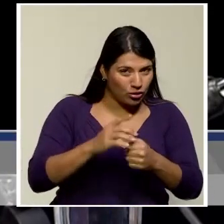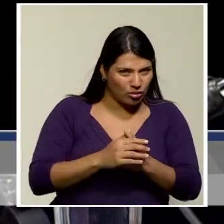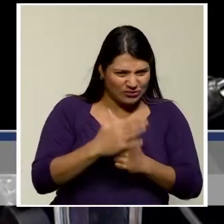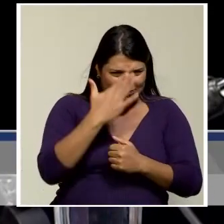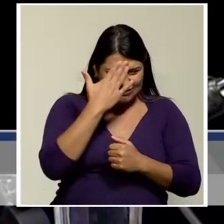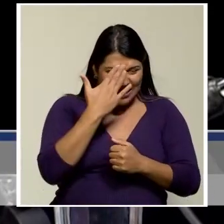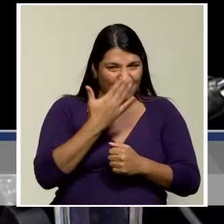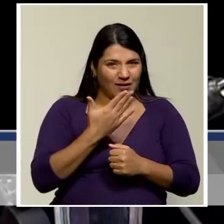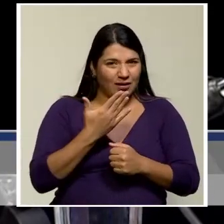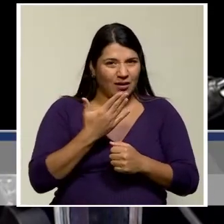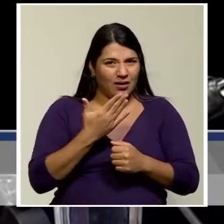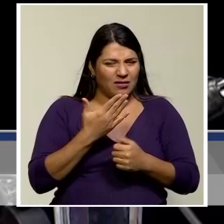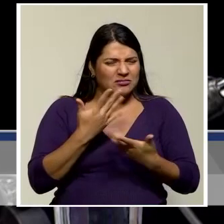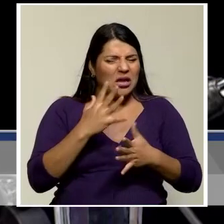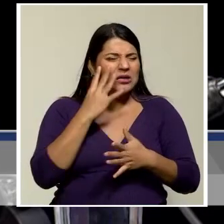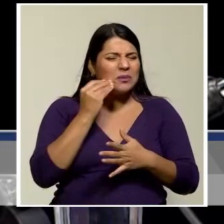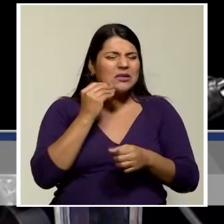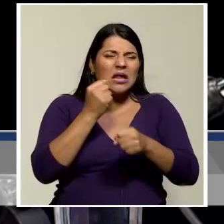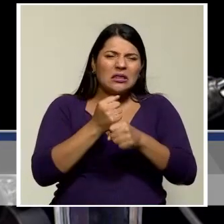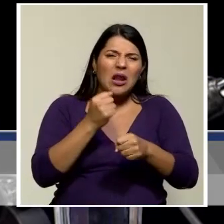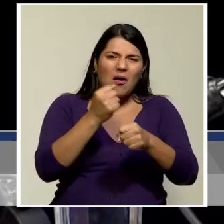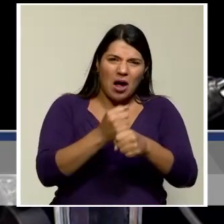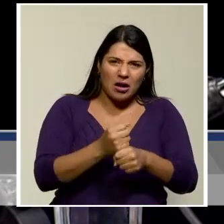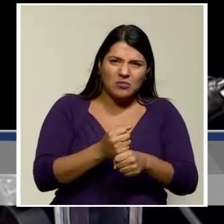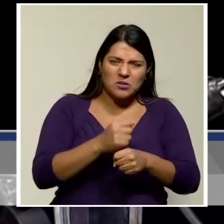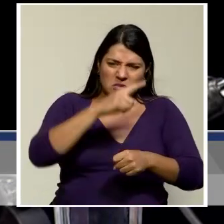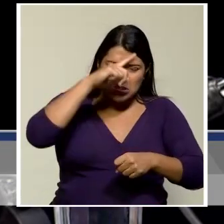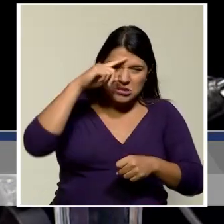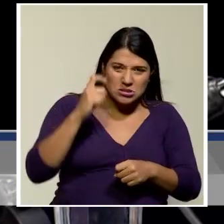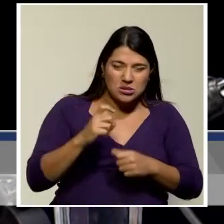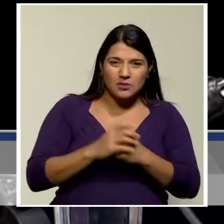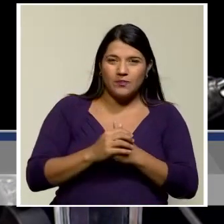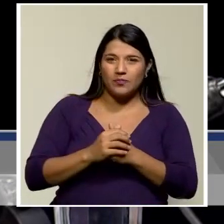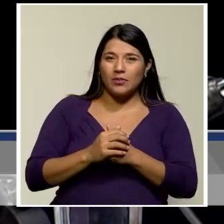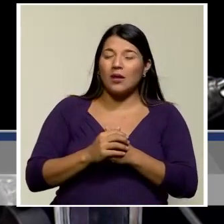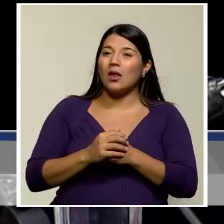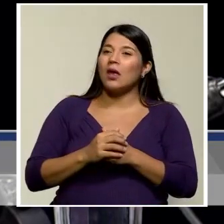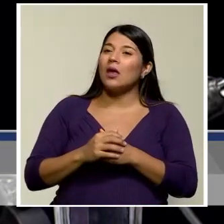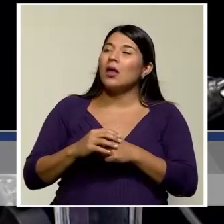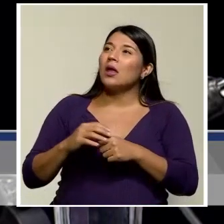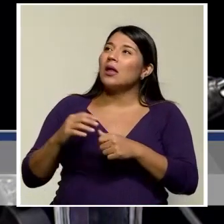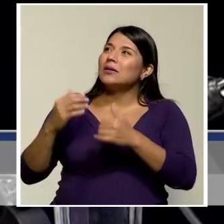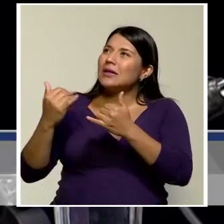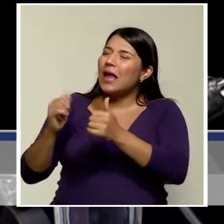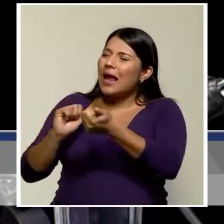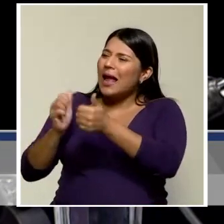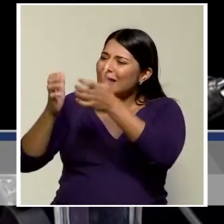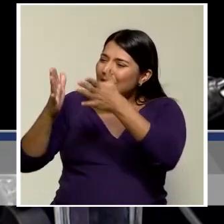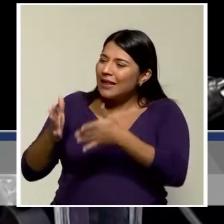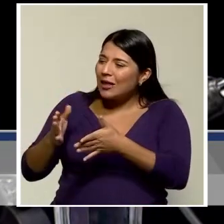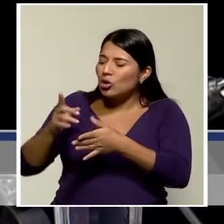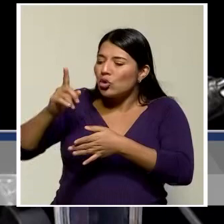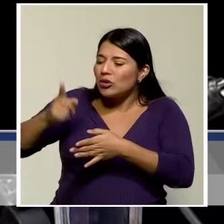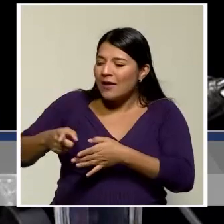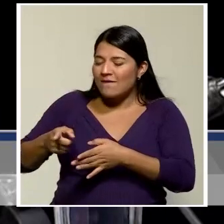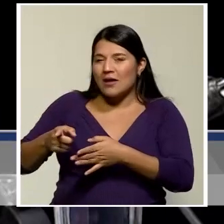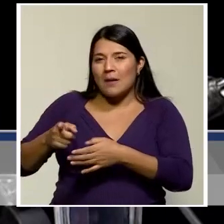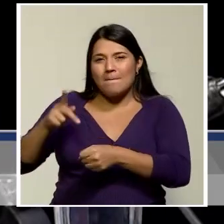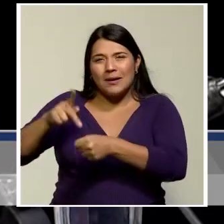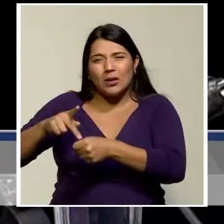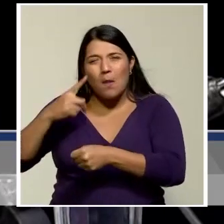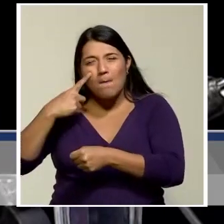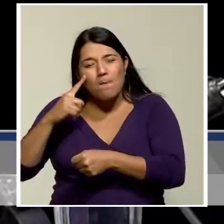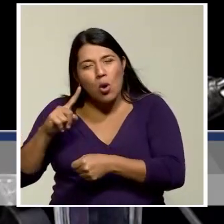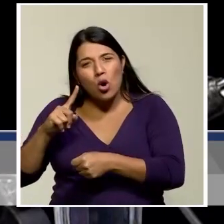inversión? No, es que las candidaturas deben hacerse por convicción, por compromiso y no creyendo